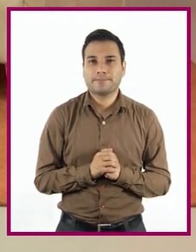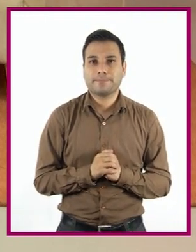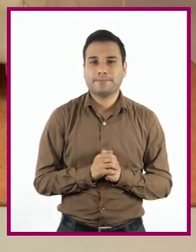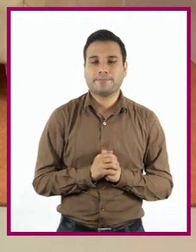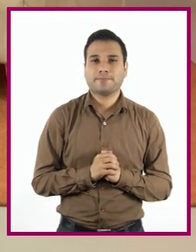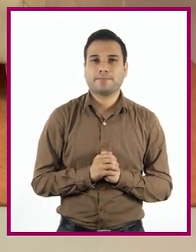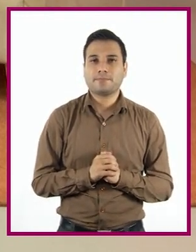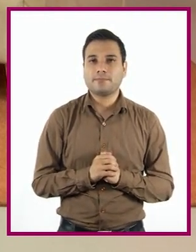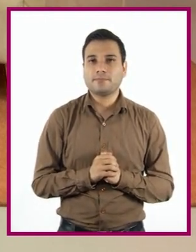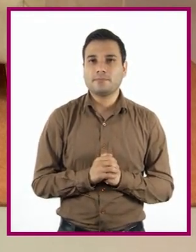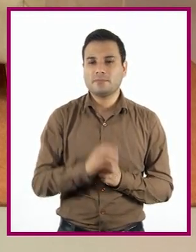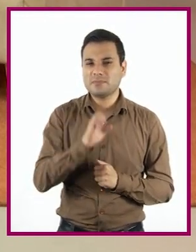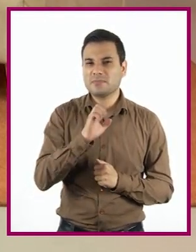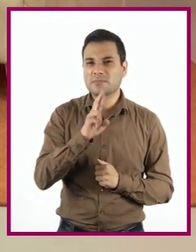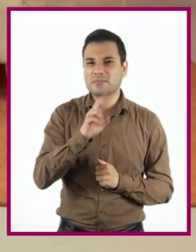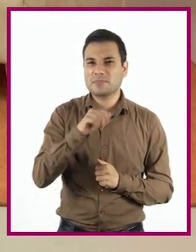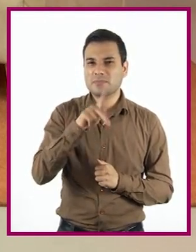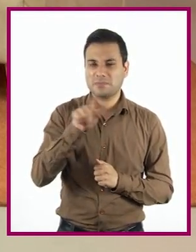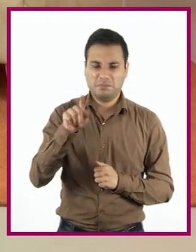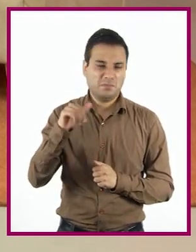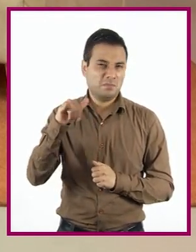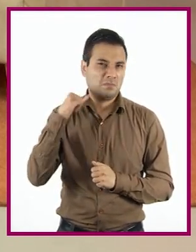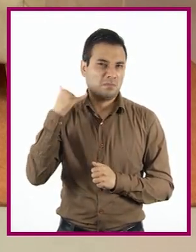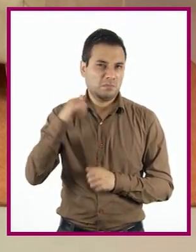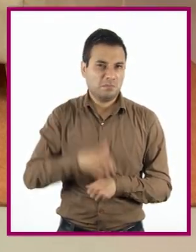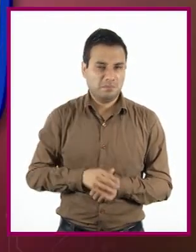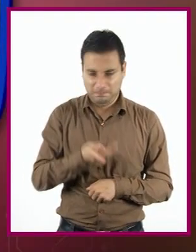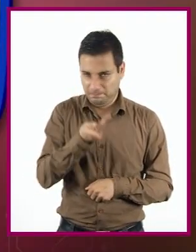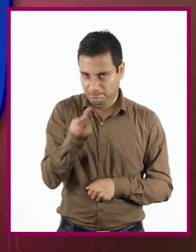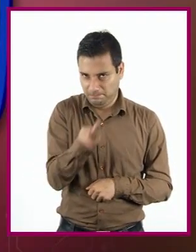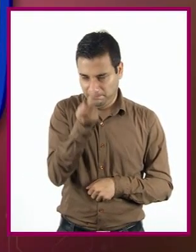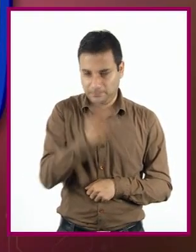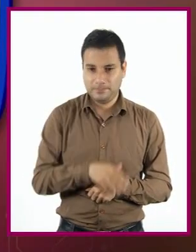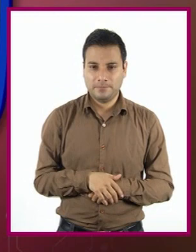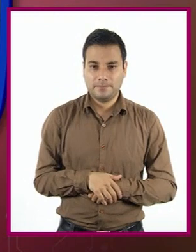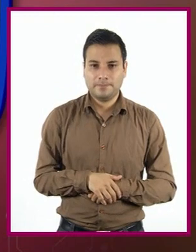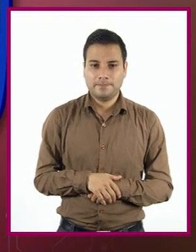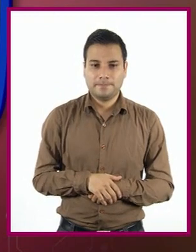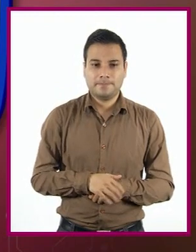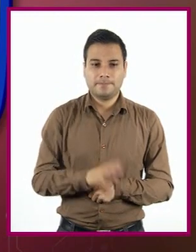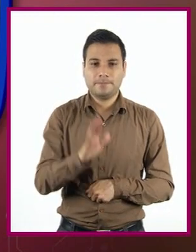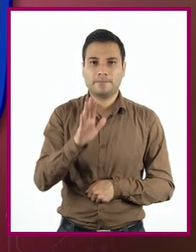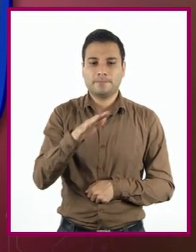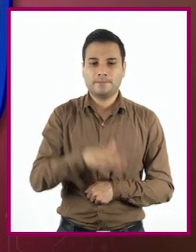Isidro Ochil, Umún, Yucatán, para el doctor Hugo César. Doctor,